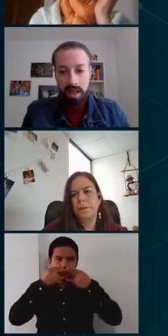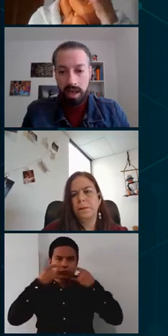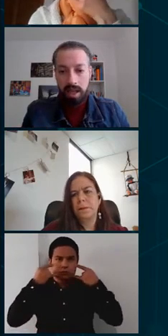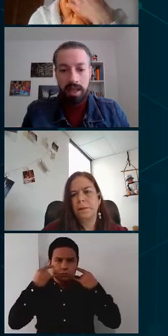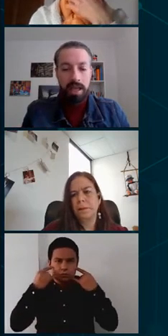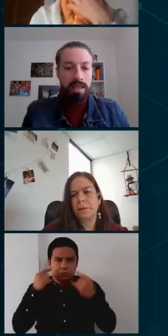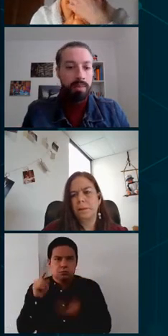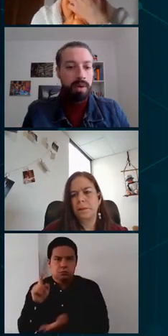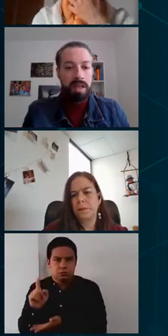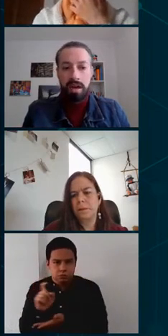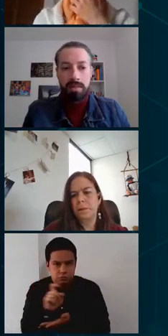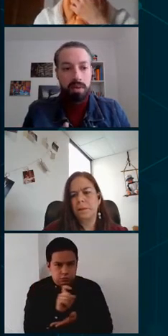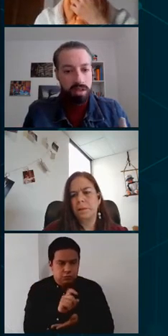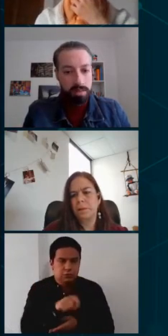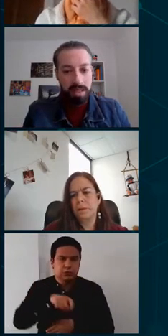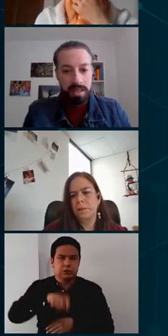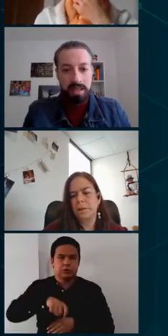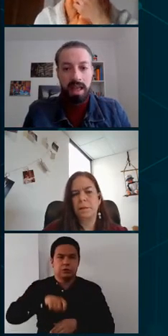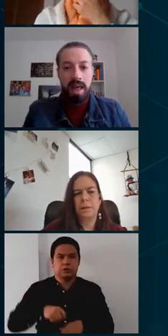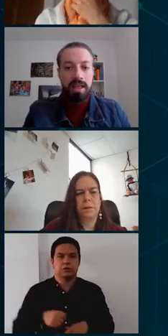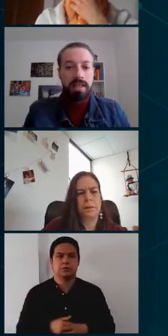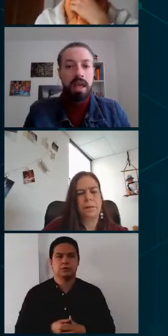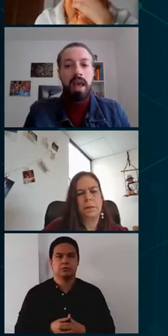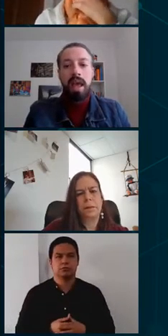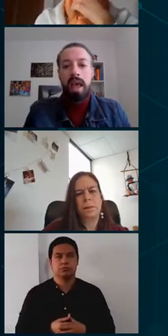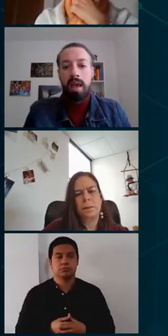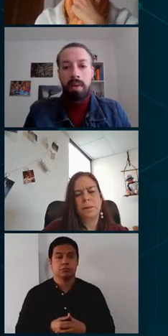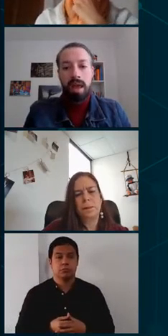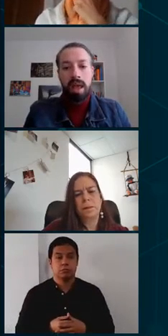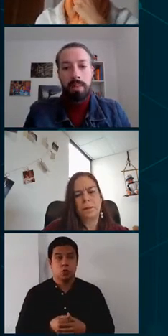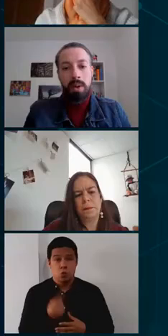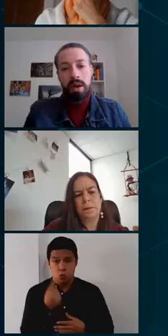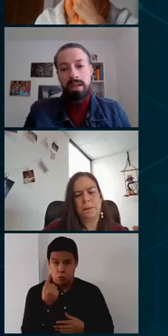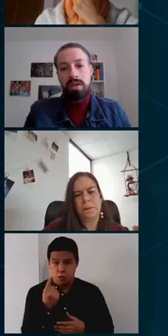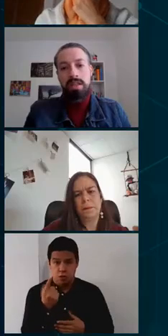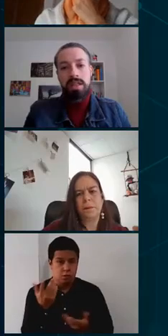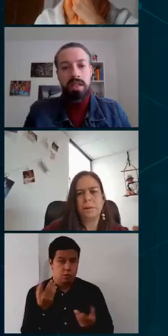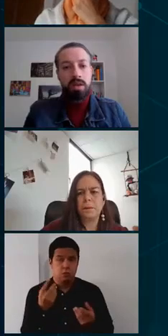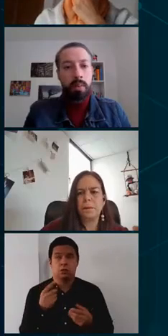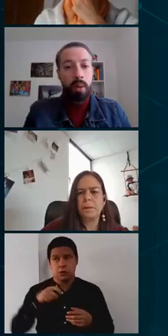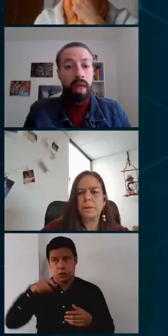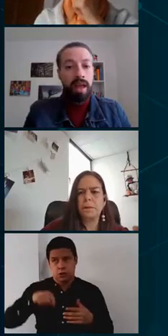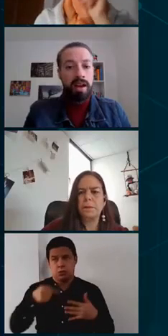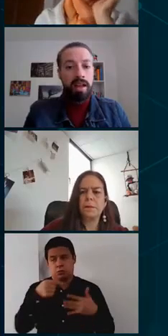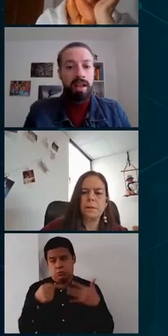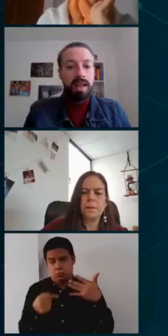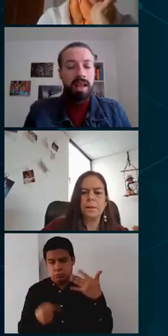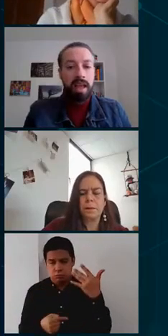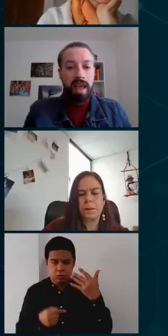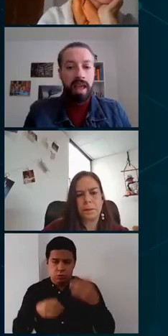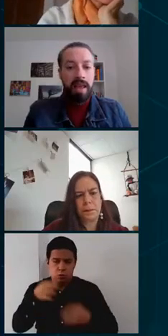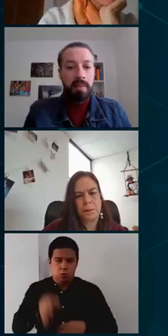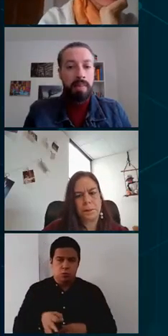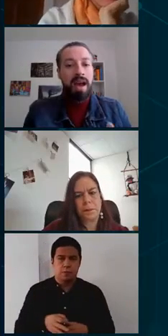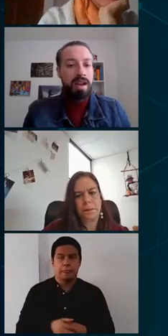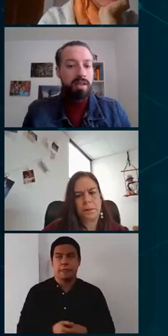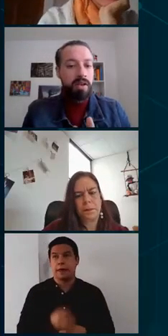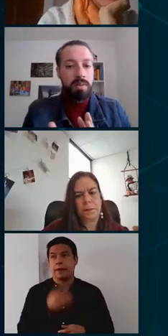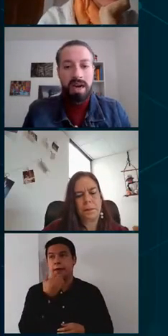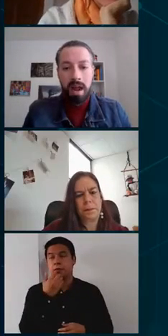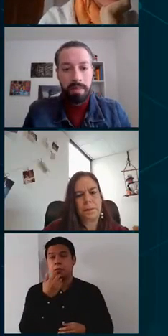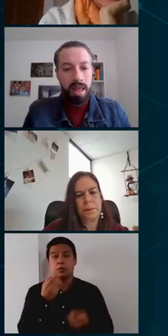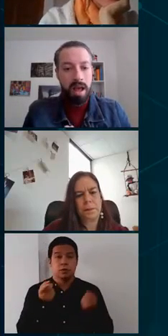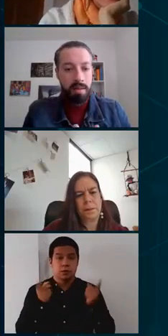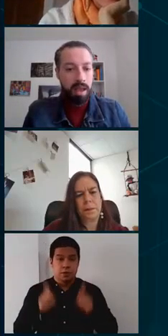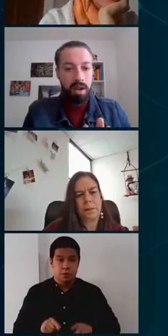necesidad que ella tiene. Ella puede tener muchas más necesidades. Por ejemplo, yo necesito poder pagar